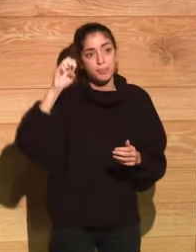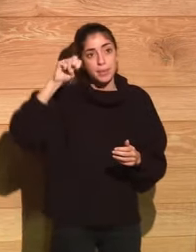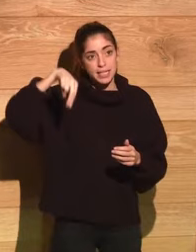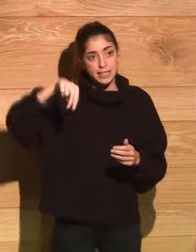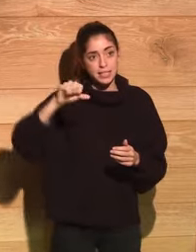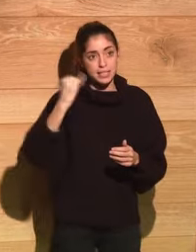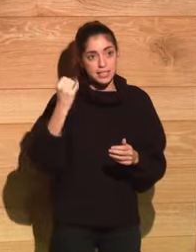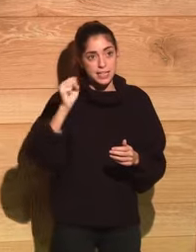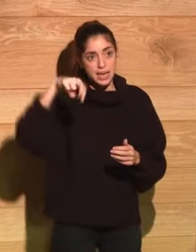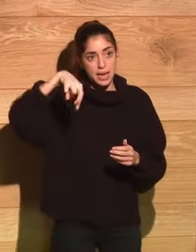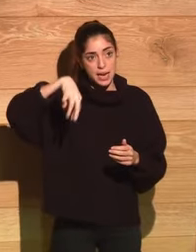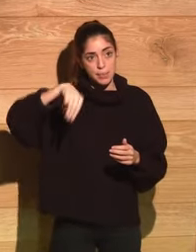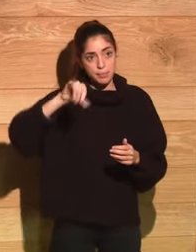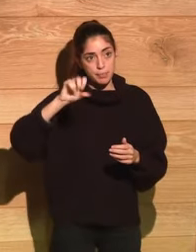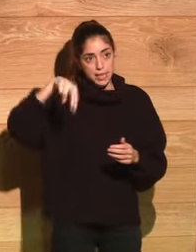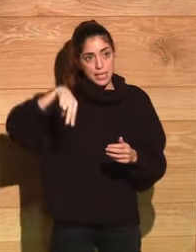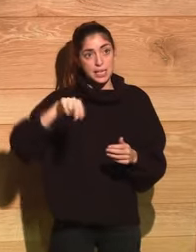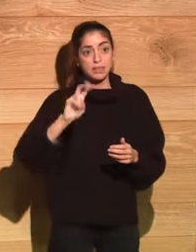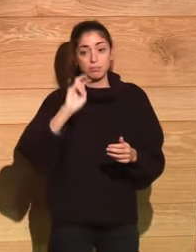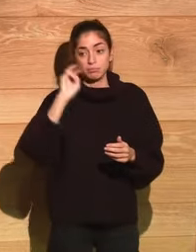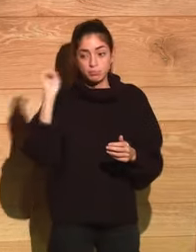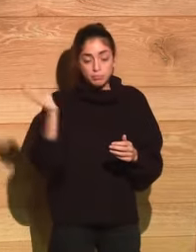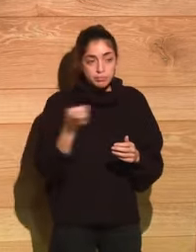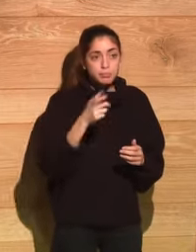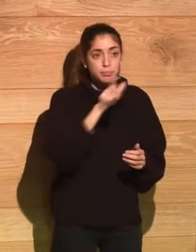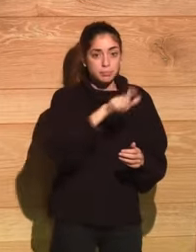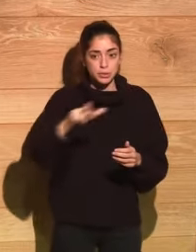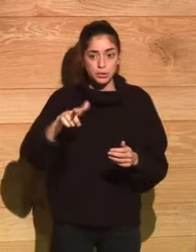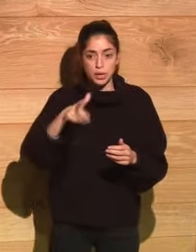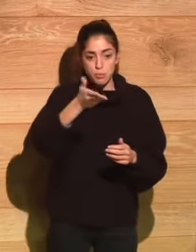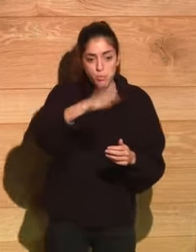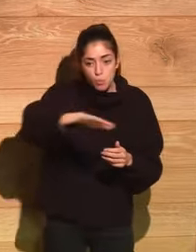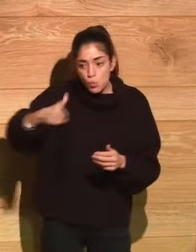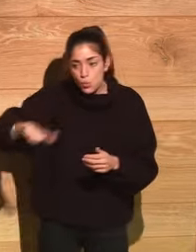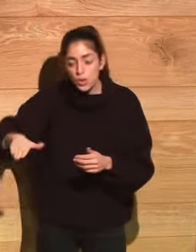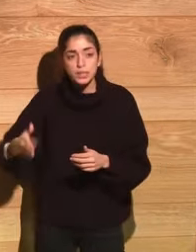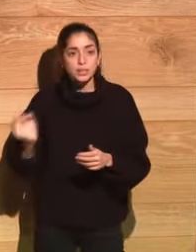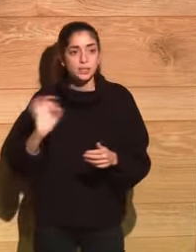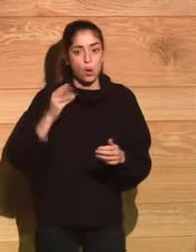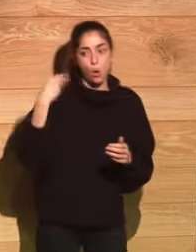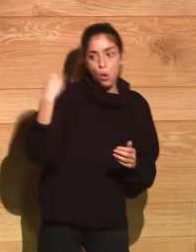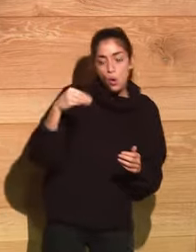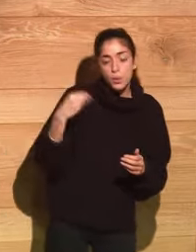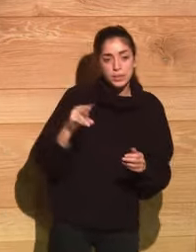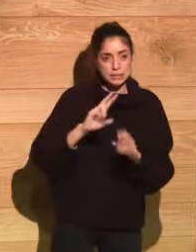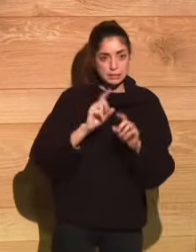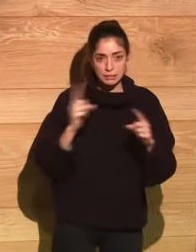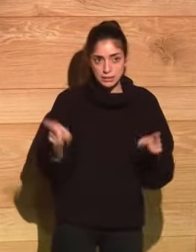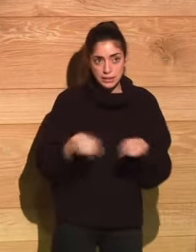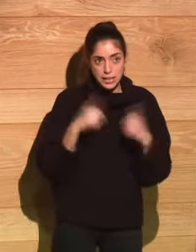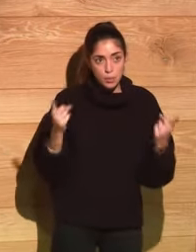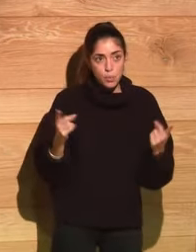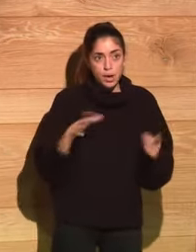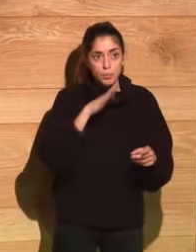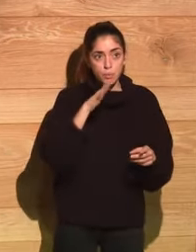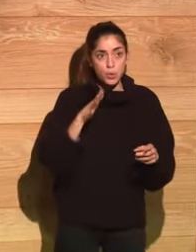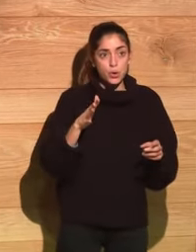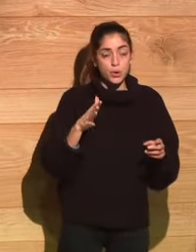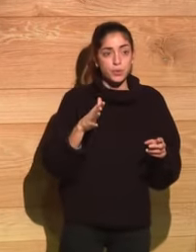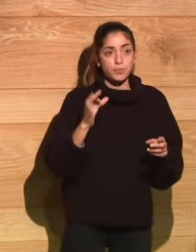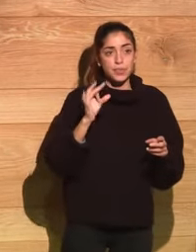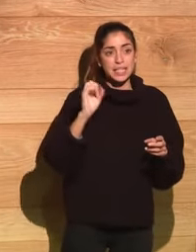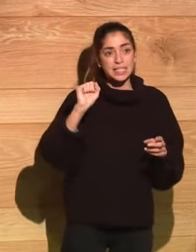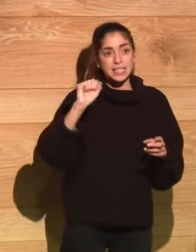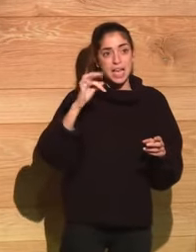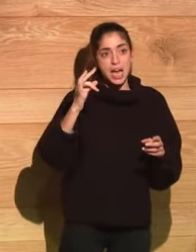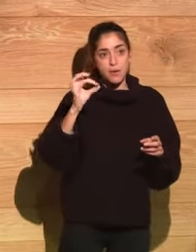Maggie Nelson, más muertas, Hilda Doolittle, Safo. Safo, la bella, a quien cita Platón al comienzo mismo